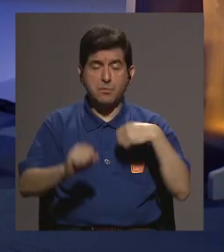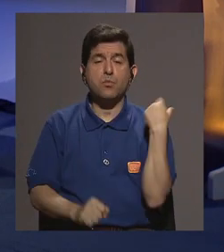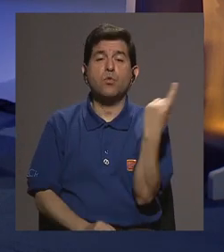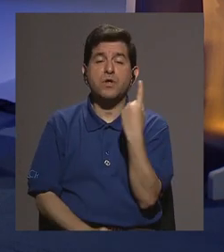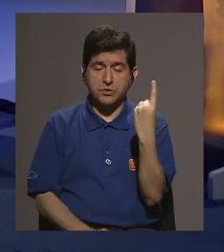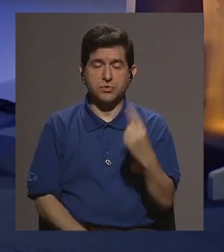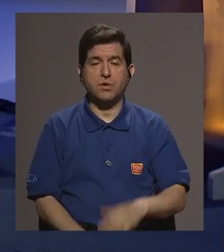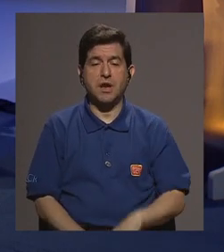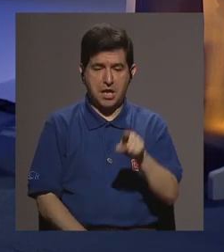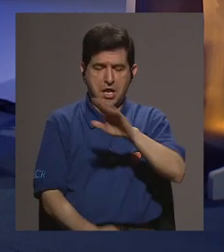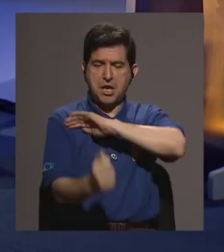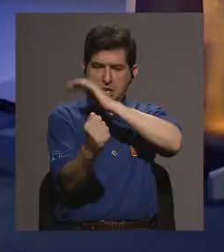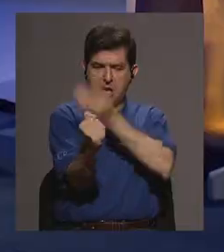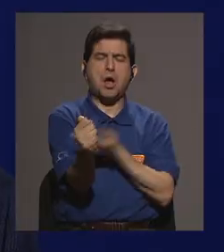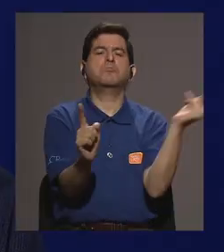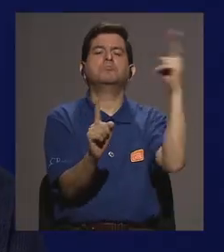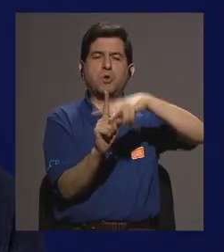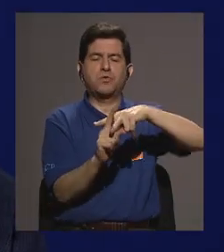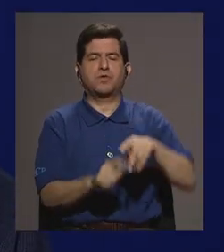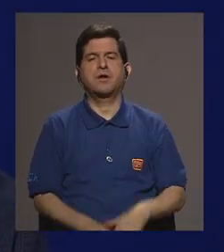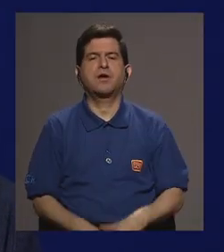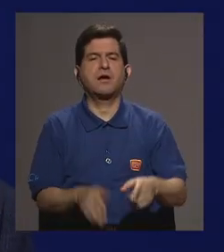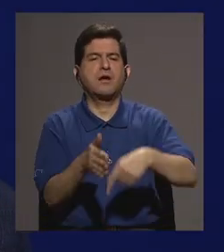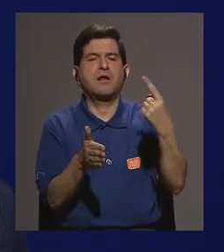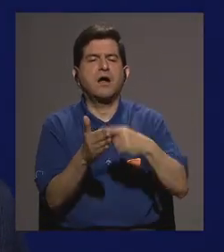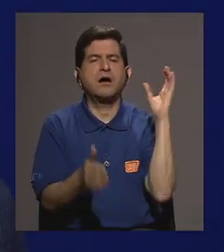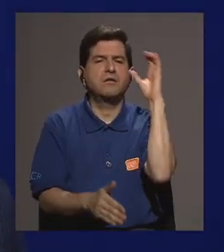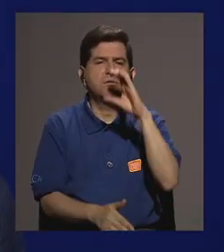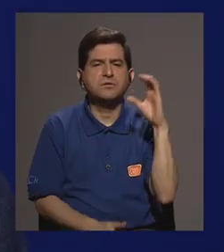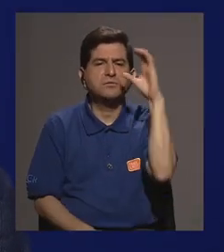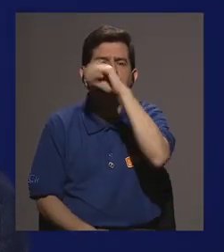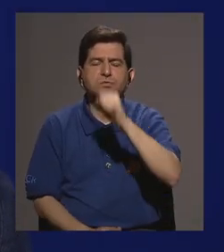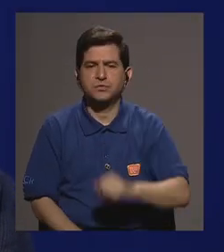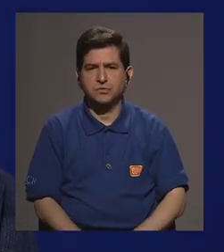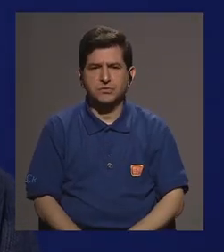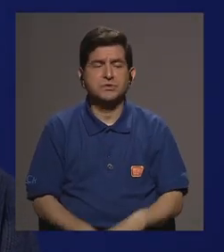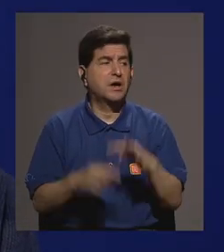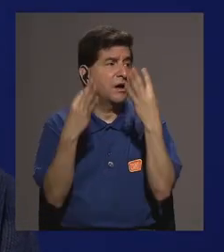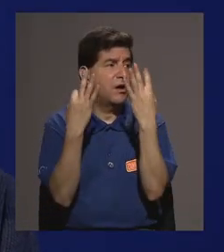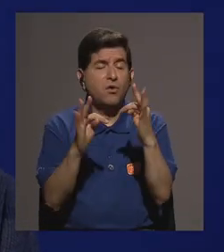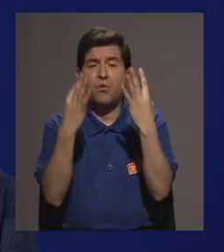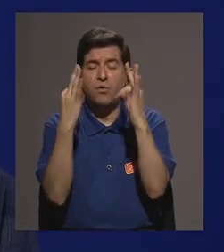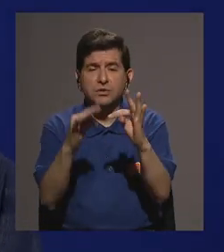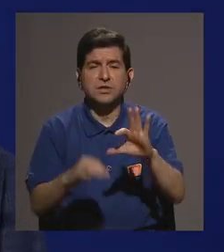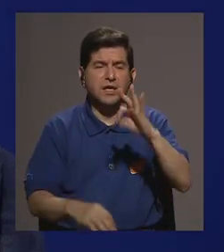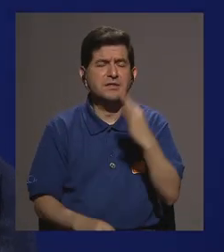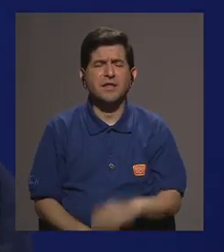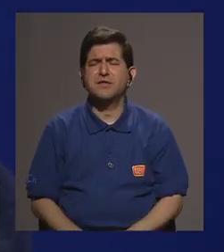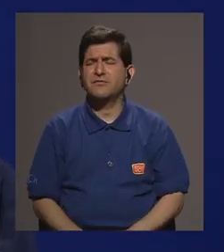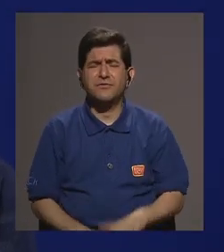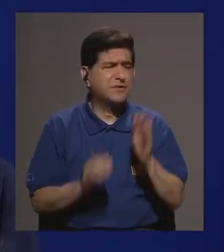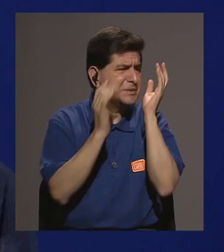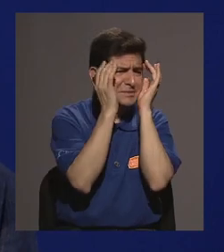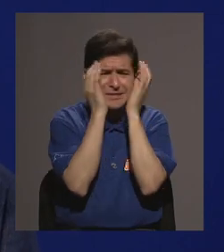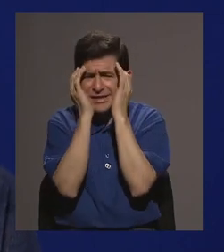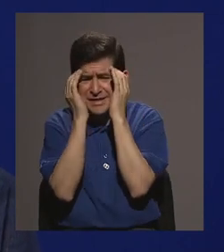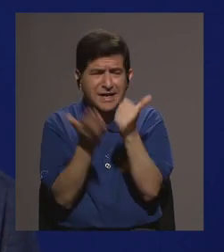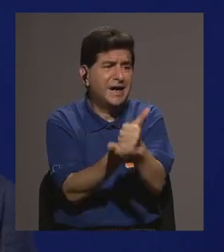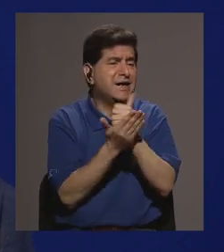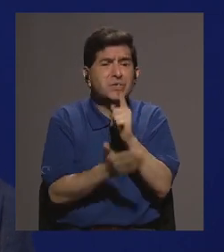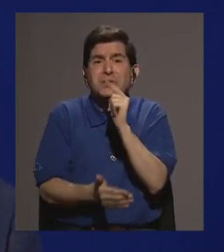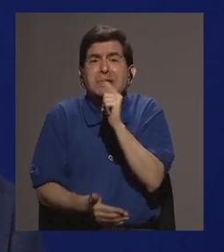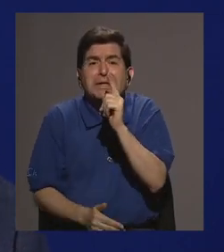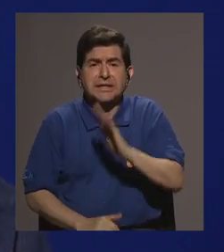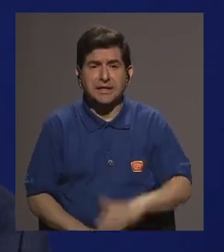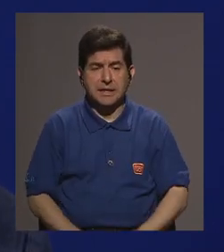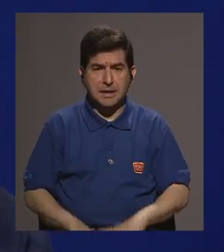denuncia el mensaje es que la mujer puede sólo pueden empoderarse muchas veces busca trata de una forma desesperada